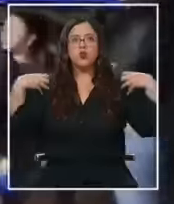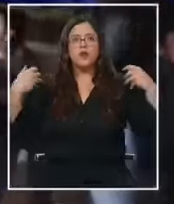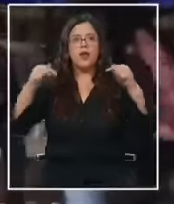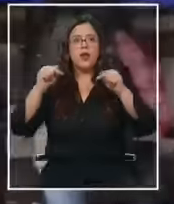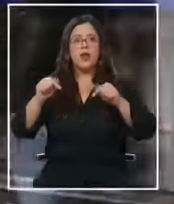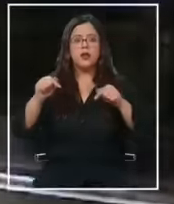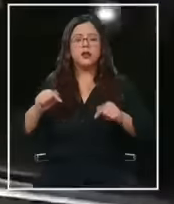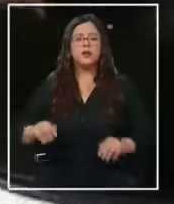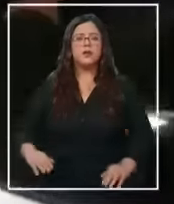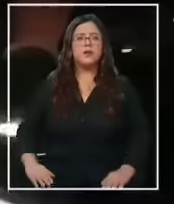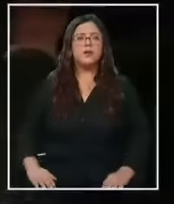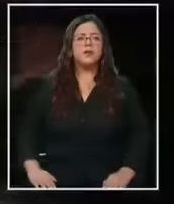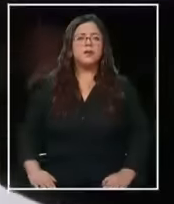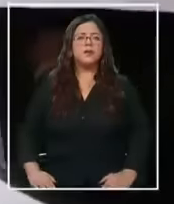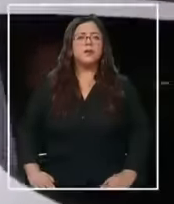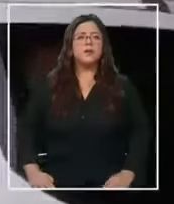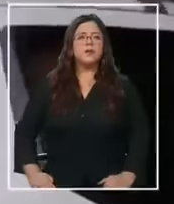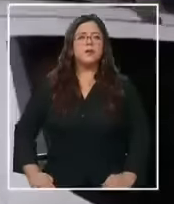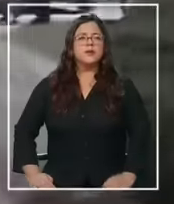hecho.